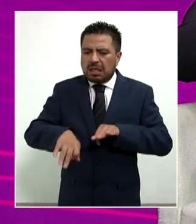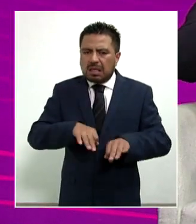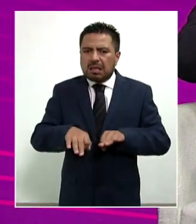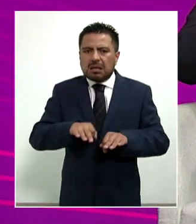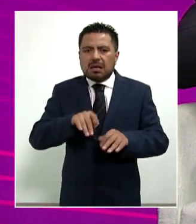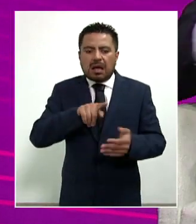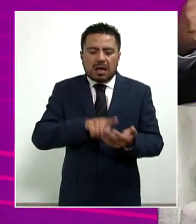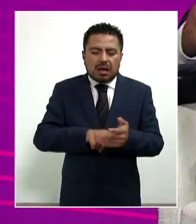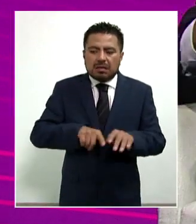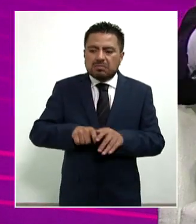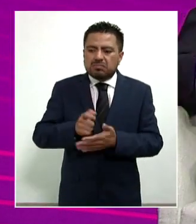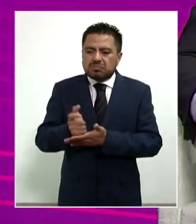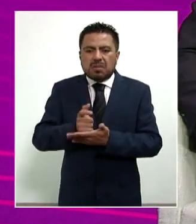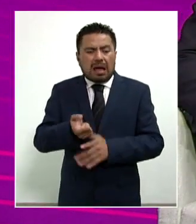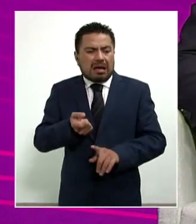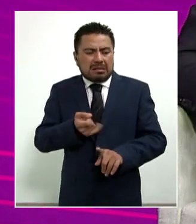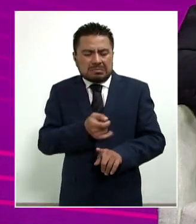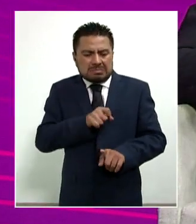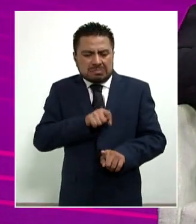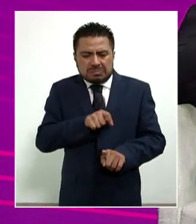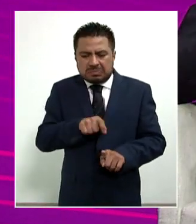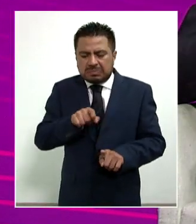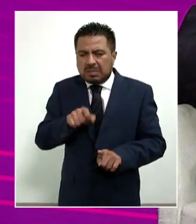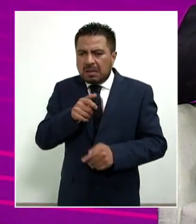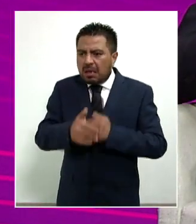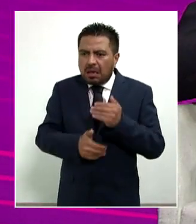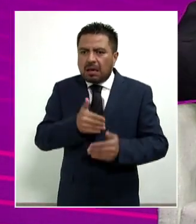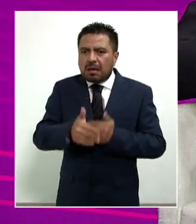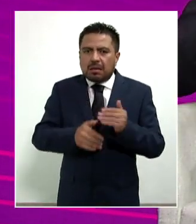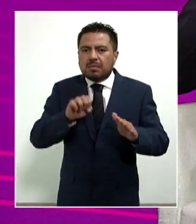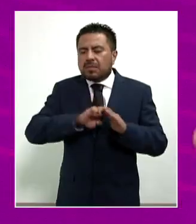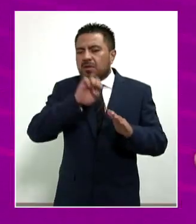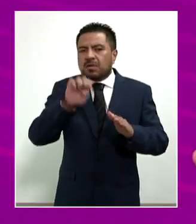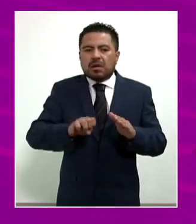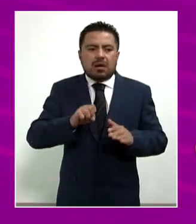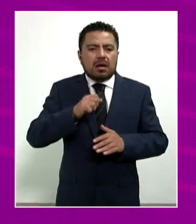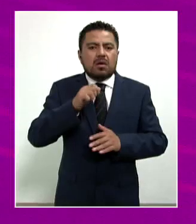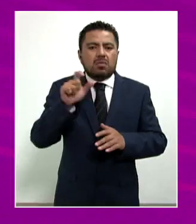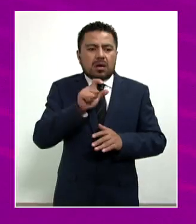los ingresos se mantienen iguales. Y que, por ejemplo, cada vez que hay